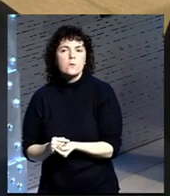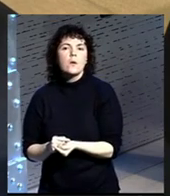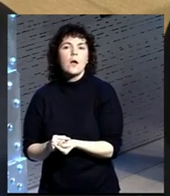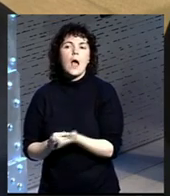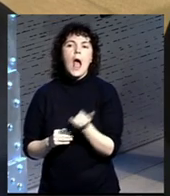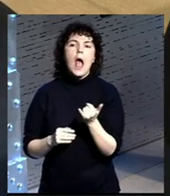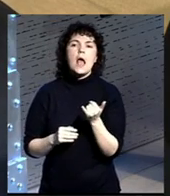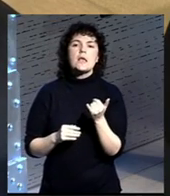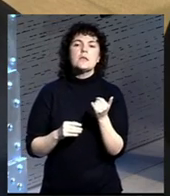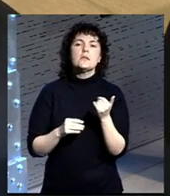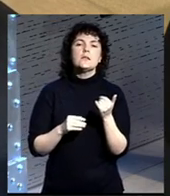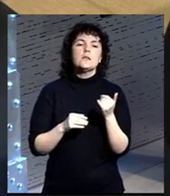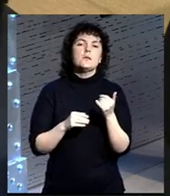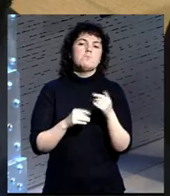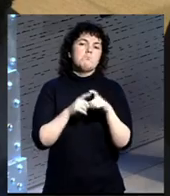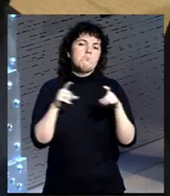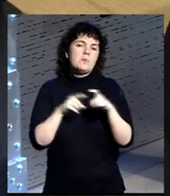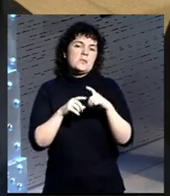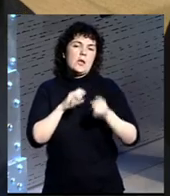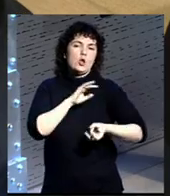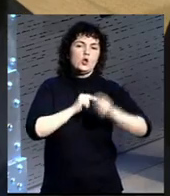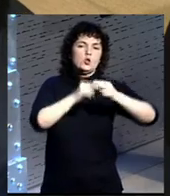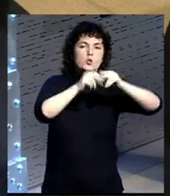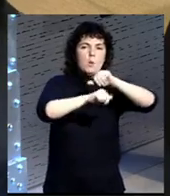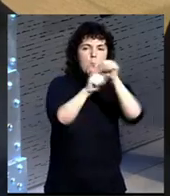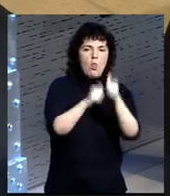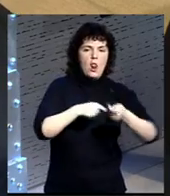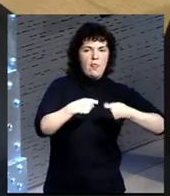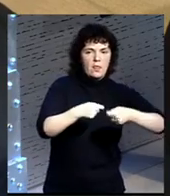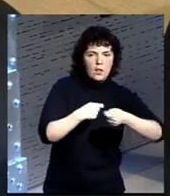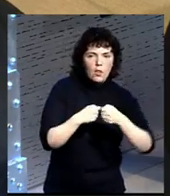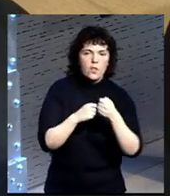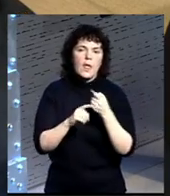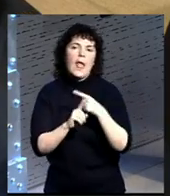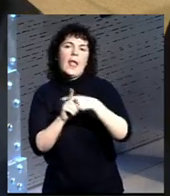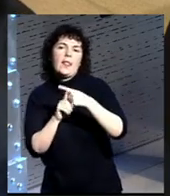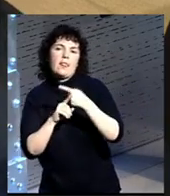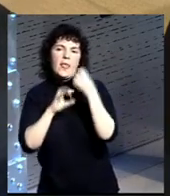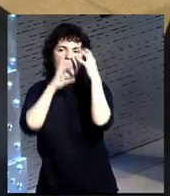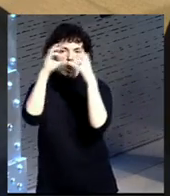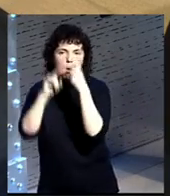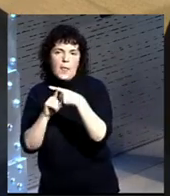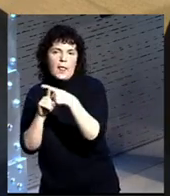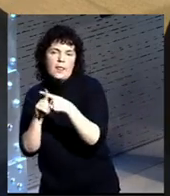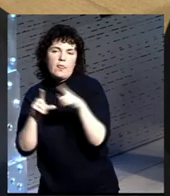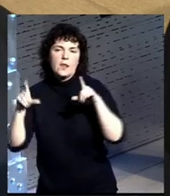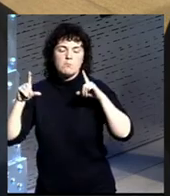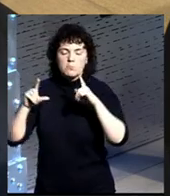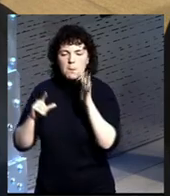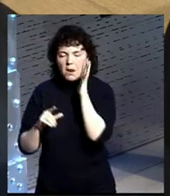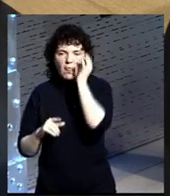hay startups que construyen modelos de negocio sobre el índice cloud, el índice de reputación, y parece que son ideas excelentes,